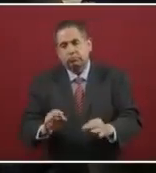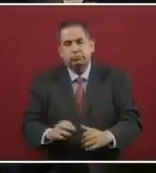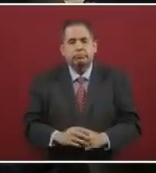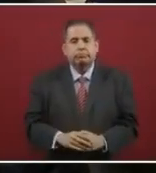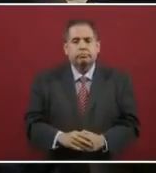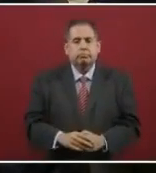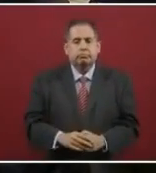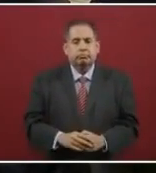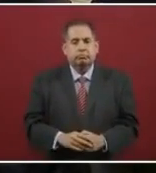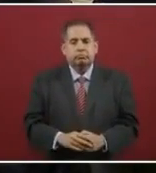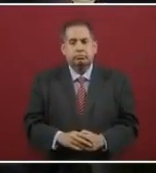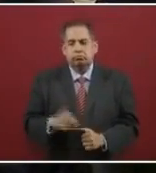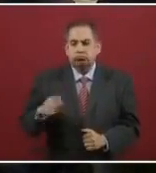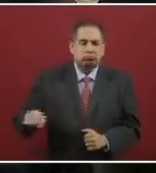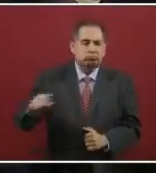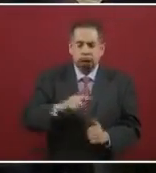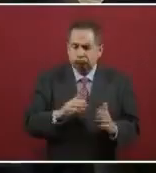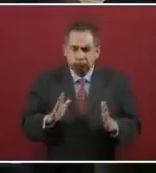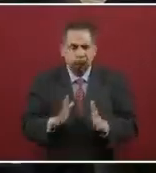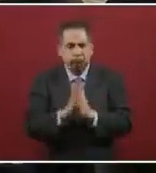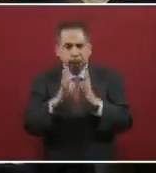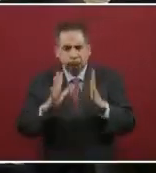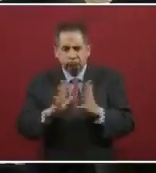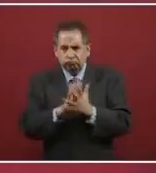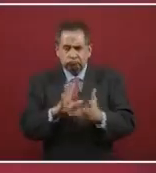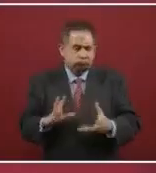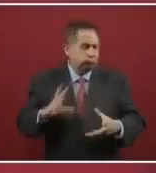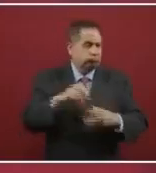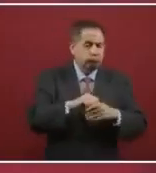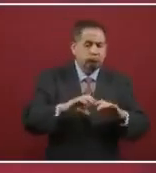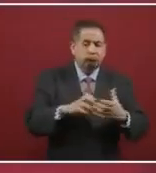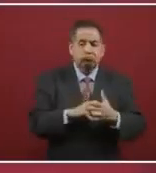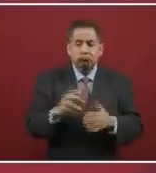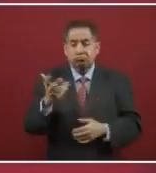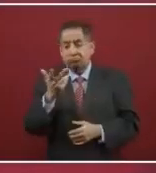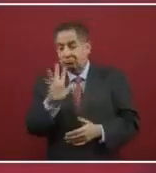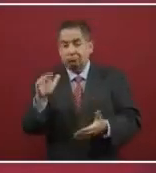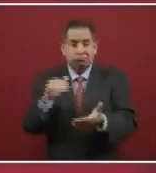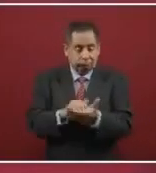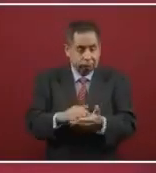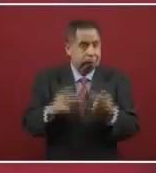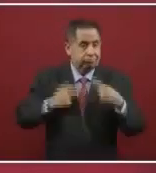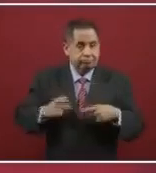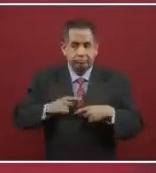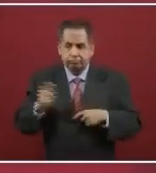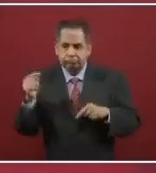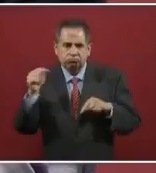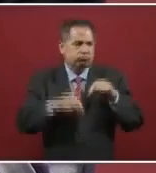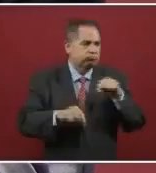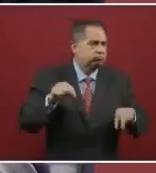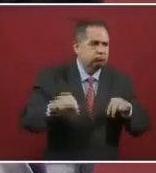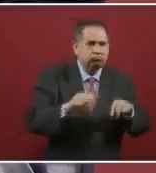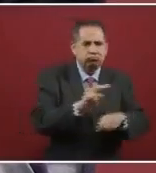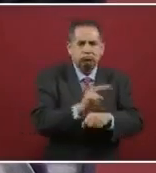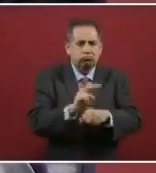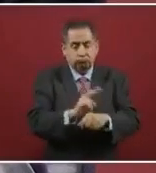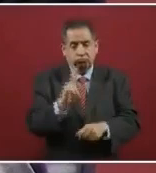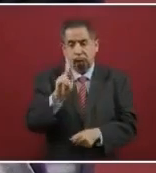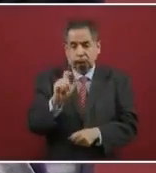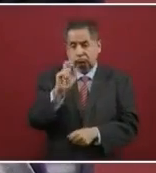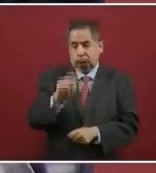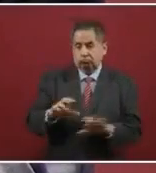Han estado participando alrededor de 10,000 elementos en este plan.